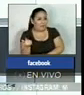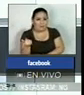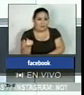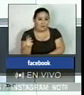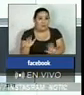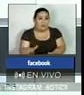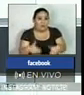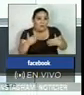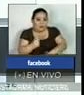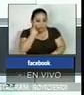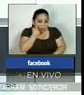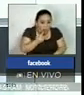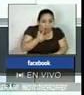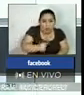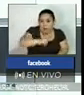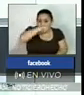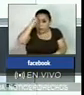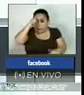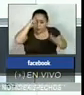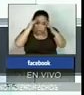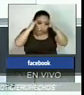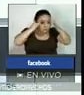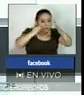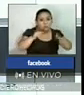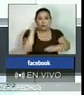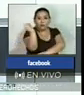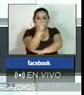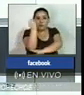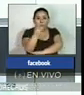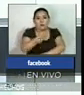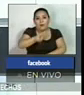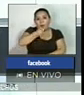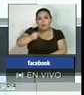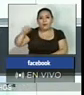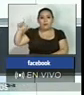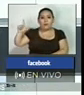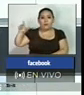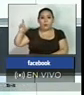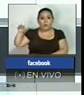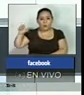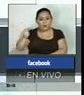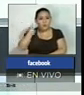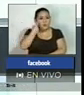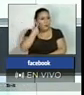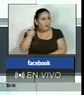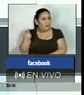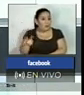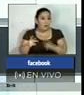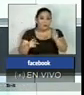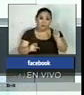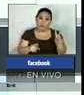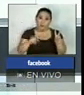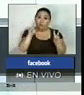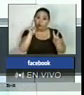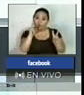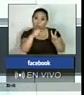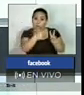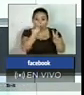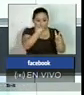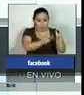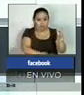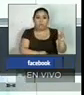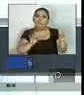toca estar en primera línea enfrentando las emergencias. El periodista Luis Alberto López nos cuenta dos casos de mujeres